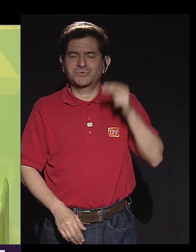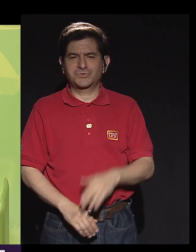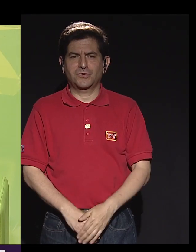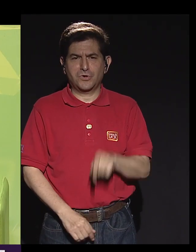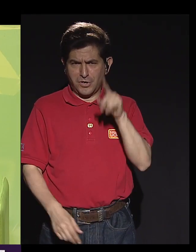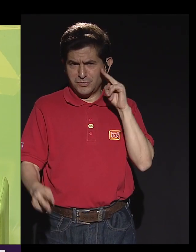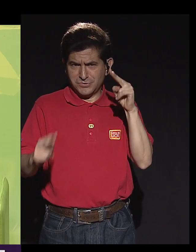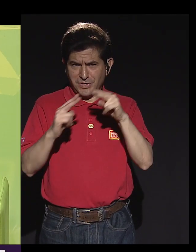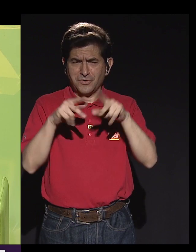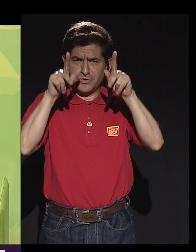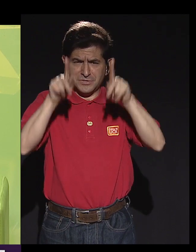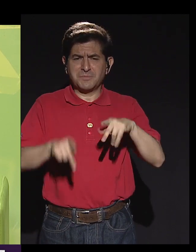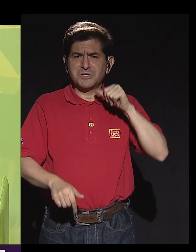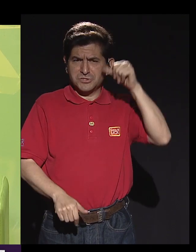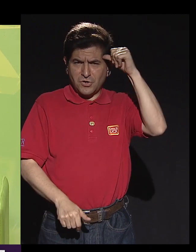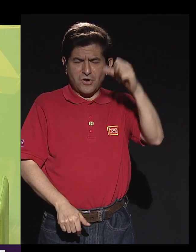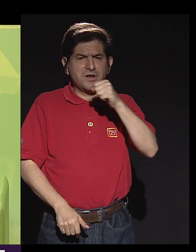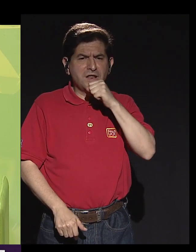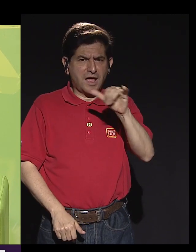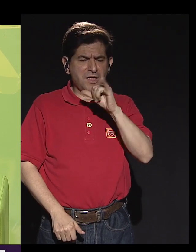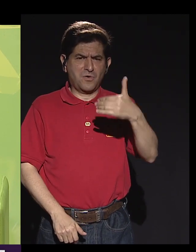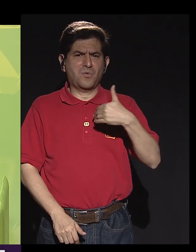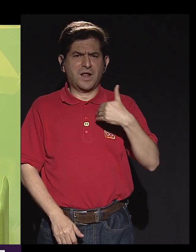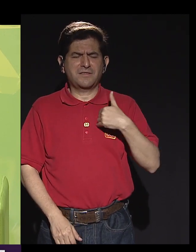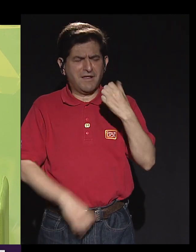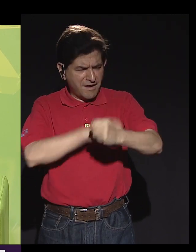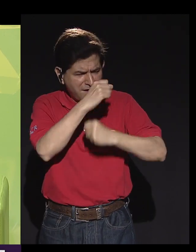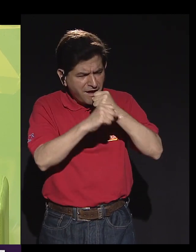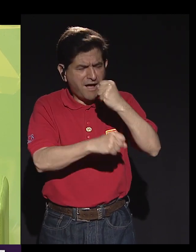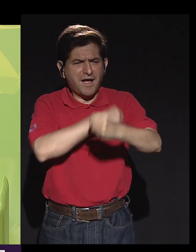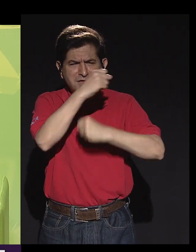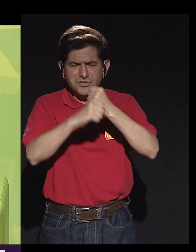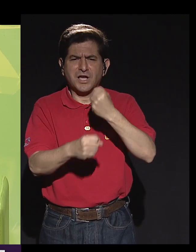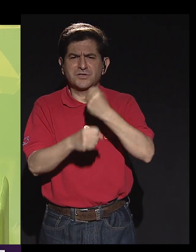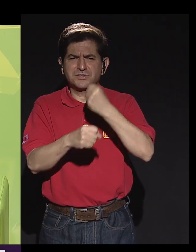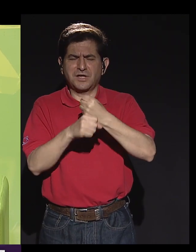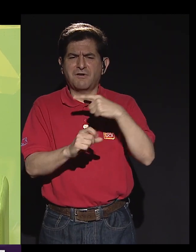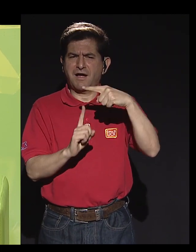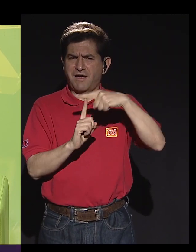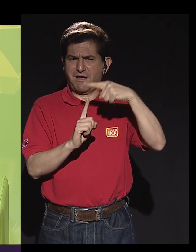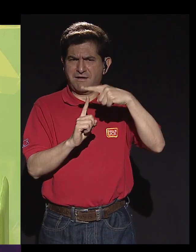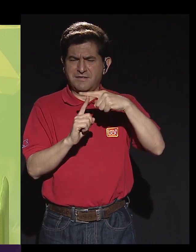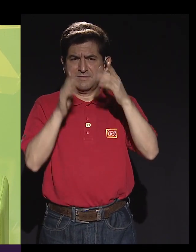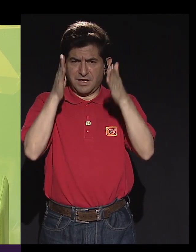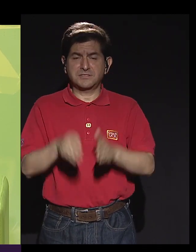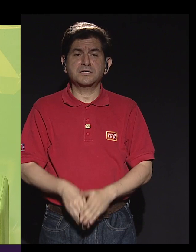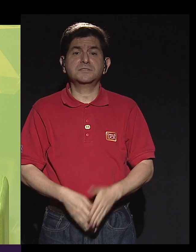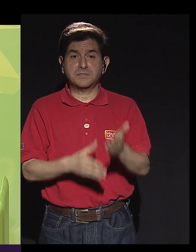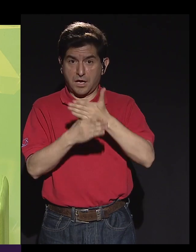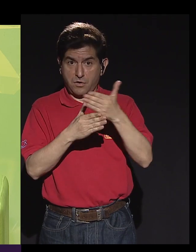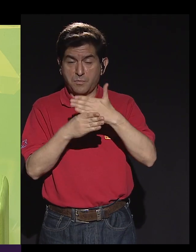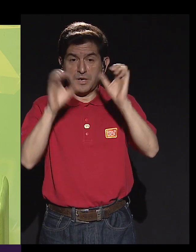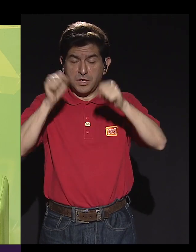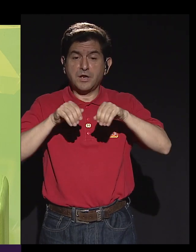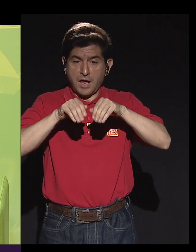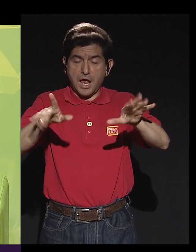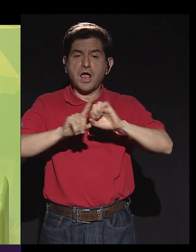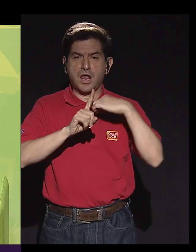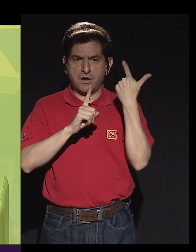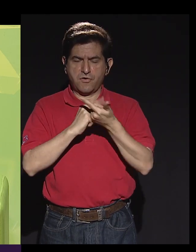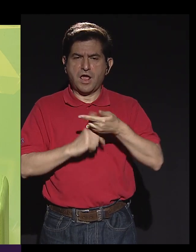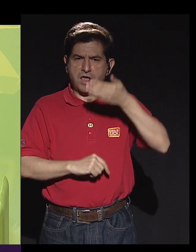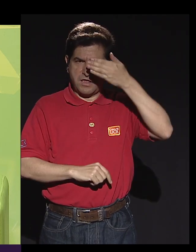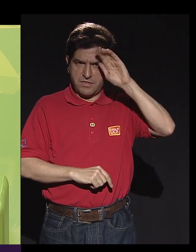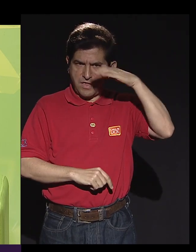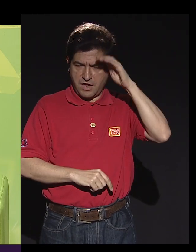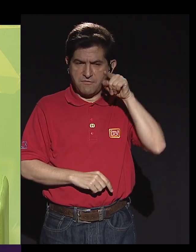historia. ¿Conoce usted alguna persona adulta mayor que también tenga tantos años trabajando como taxista? Si es así, compártelo con nosotros en nuestras redes